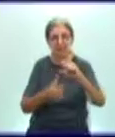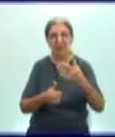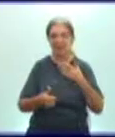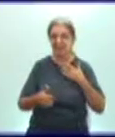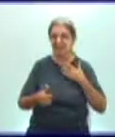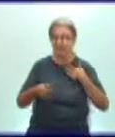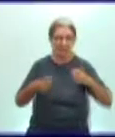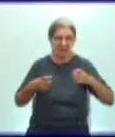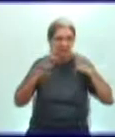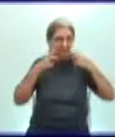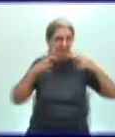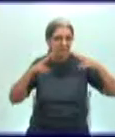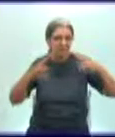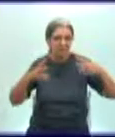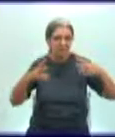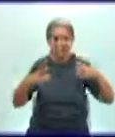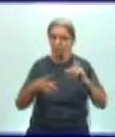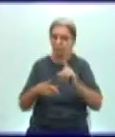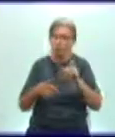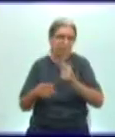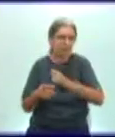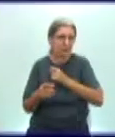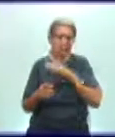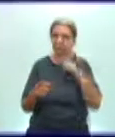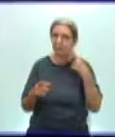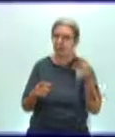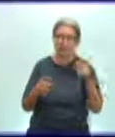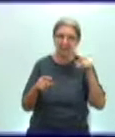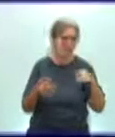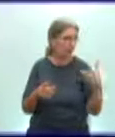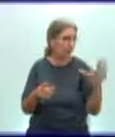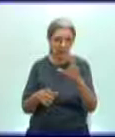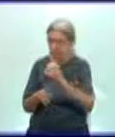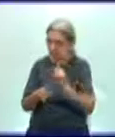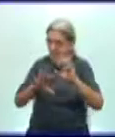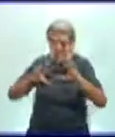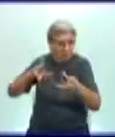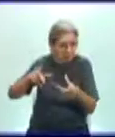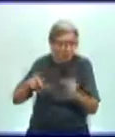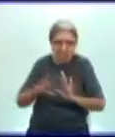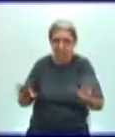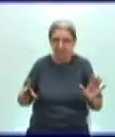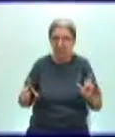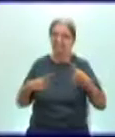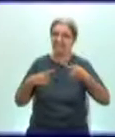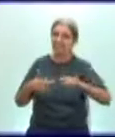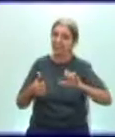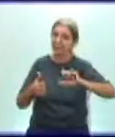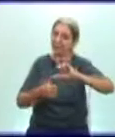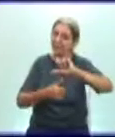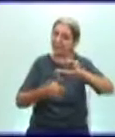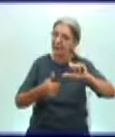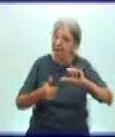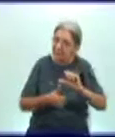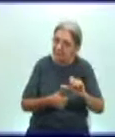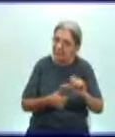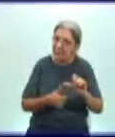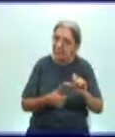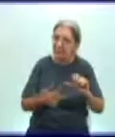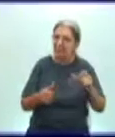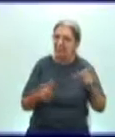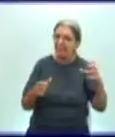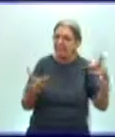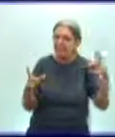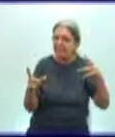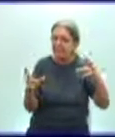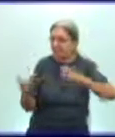vivir frente a la muerte. Eso lo tienen todos los hombres en todas partes. Pero en el Caribe, donde hay bandas, donde